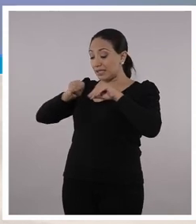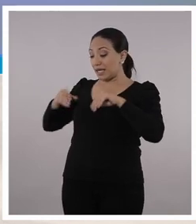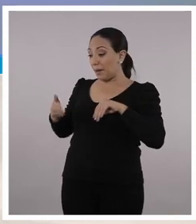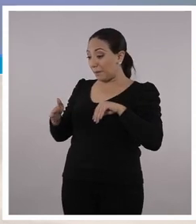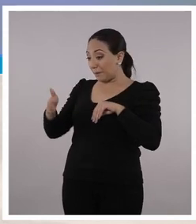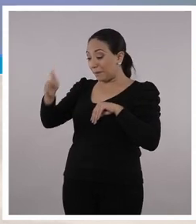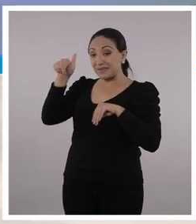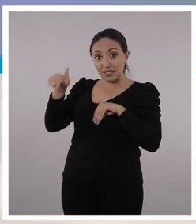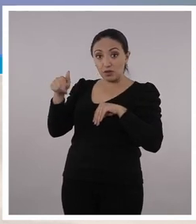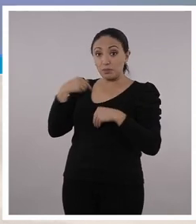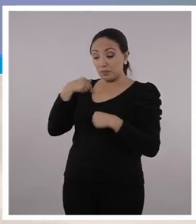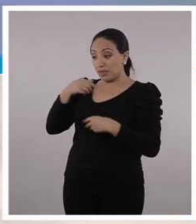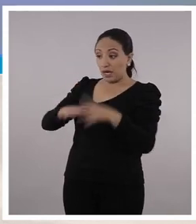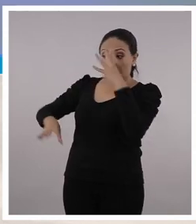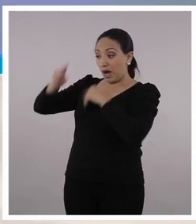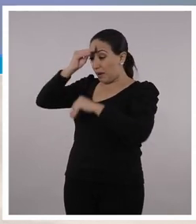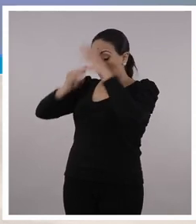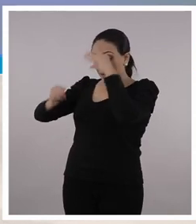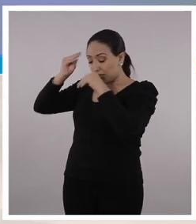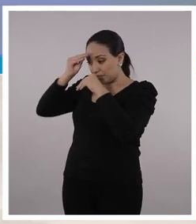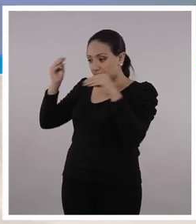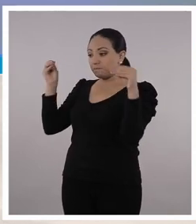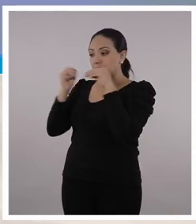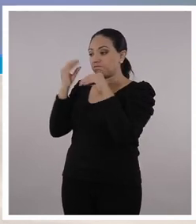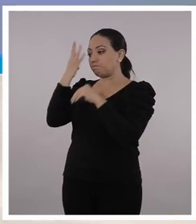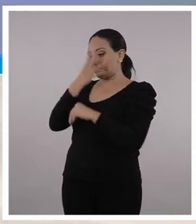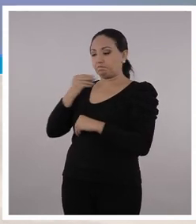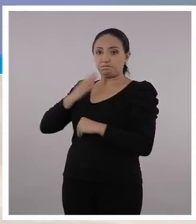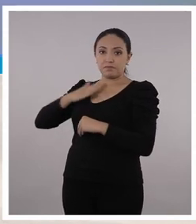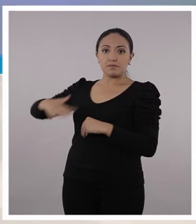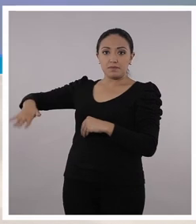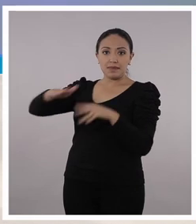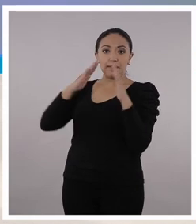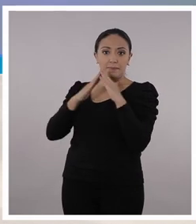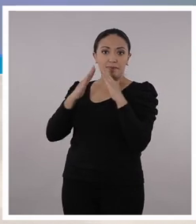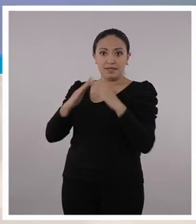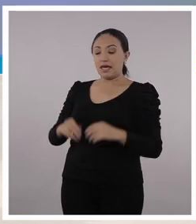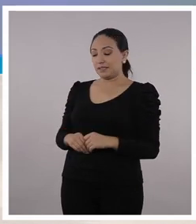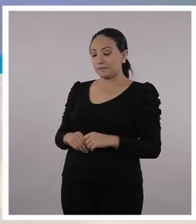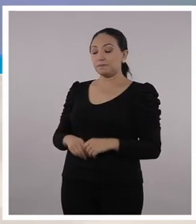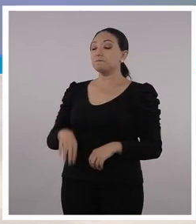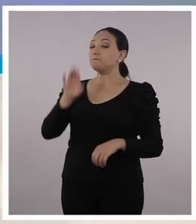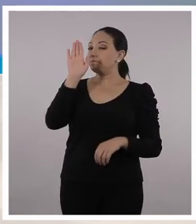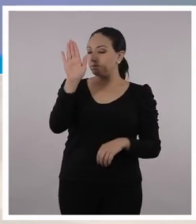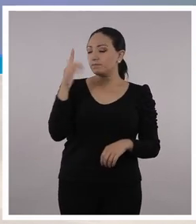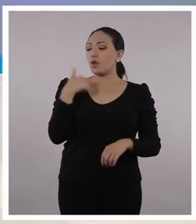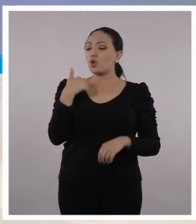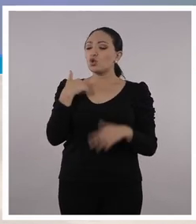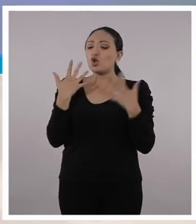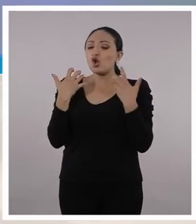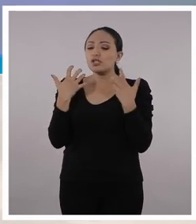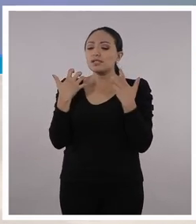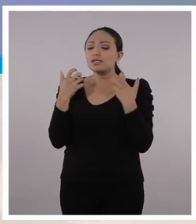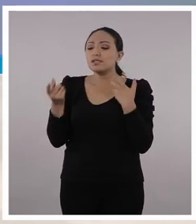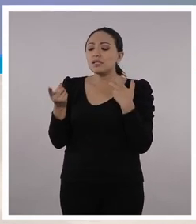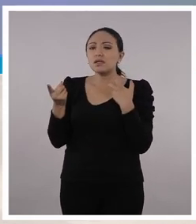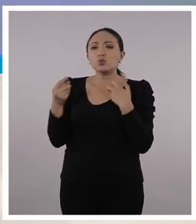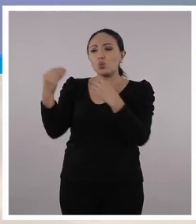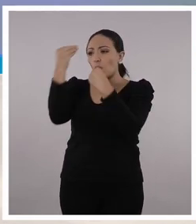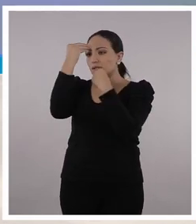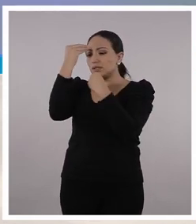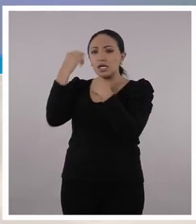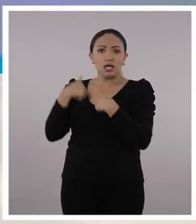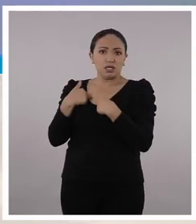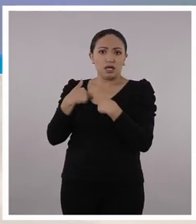a hacer unos pececitos me sirvió mucho para crear un nuevo ambiente en mi casa. Sí, estuvo bastante divertida. Oye, me encantaría que